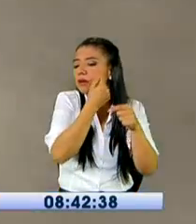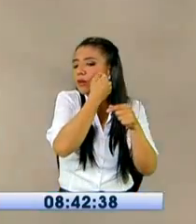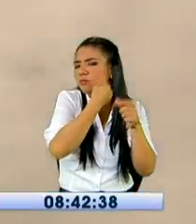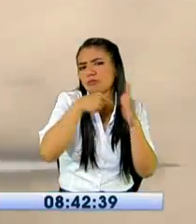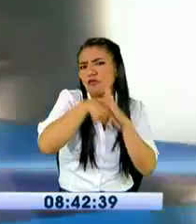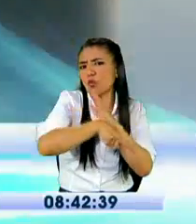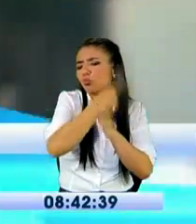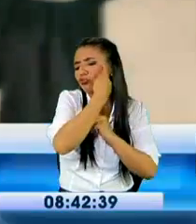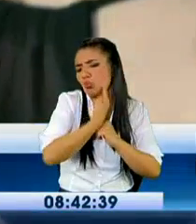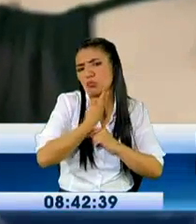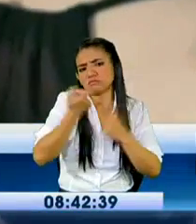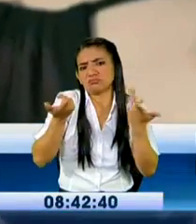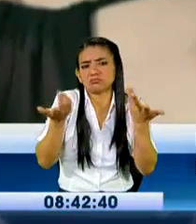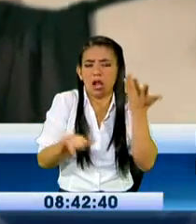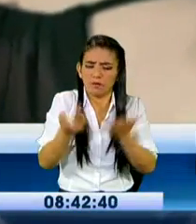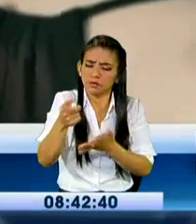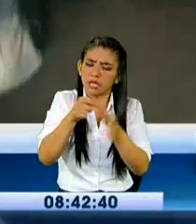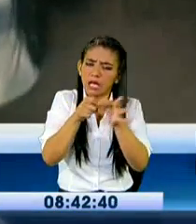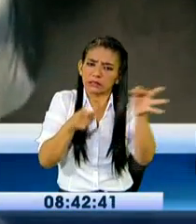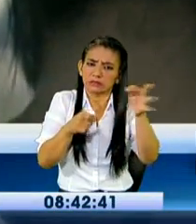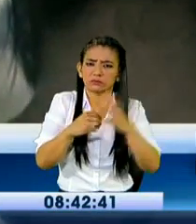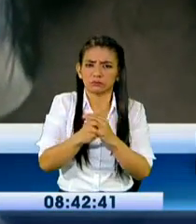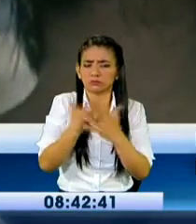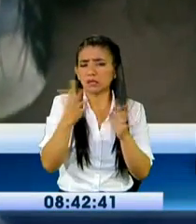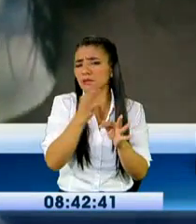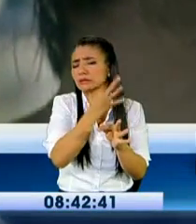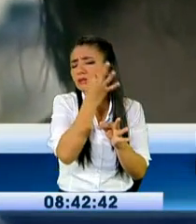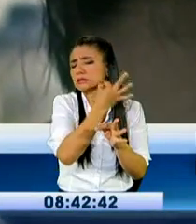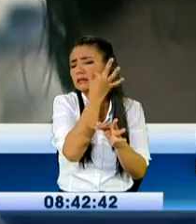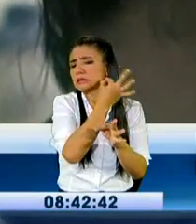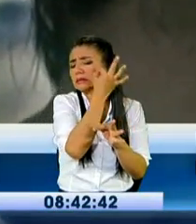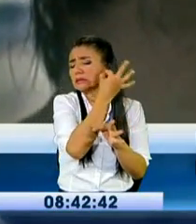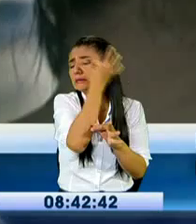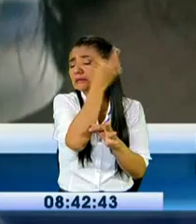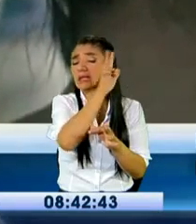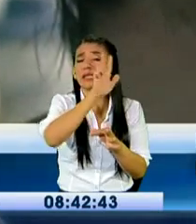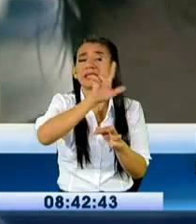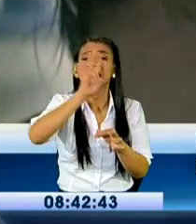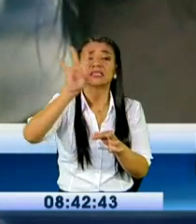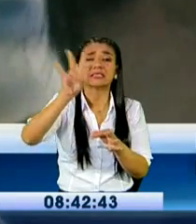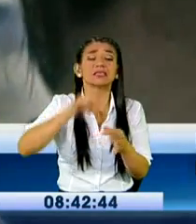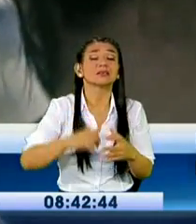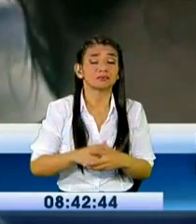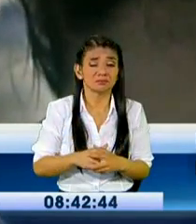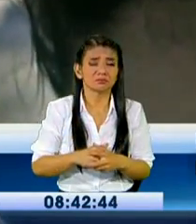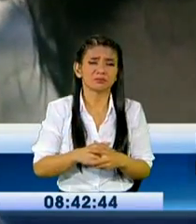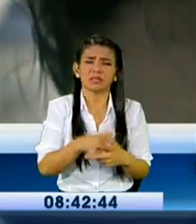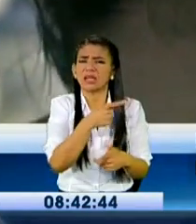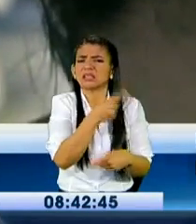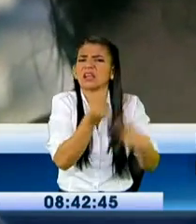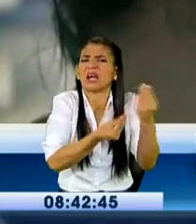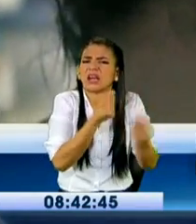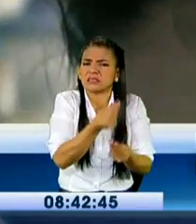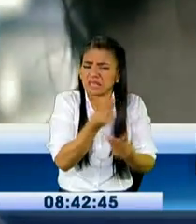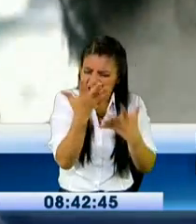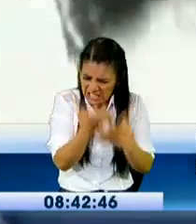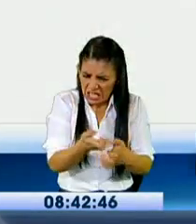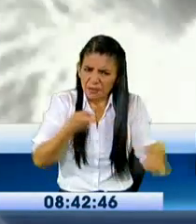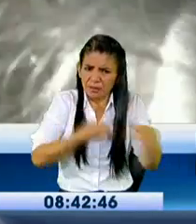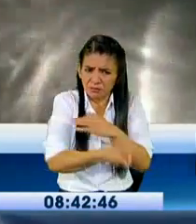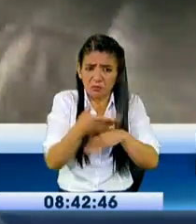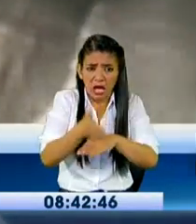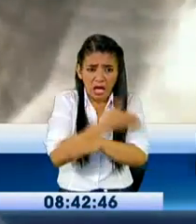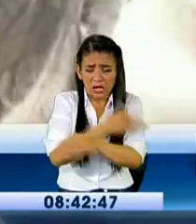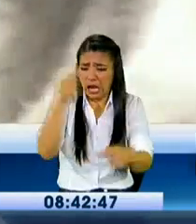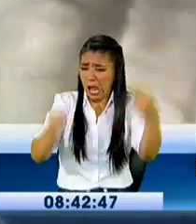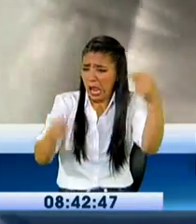de un estilete. A la joven le suturaron 37 puntos. Lo que ella quiso fue matarme, porque no hubo ni una discusión, no hubo